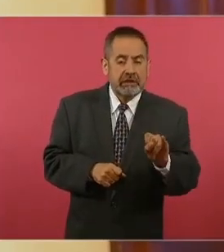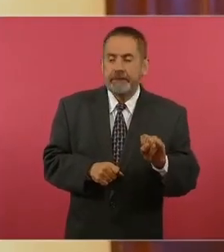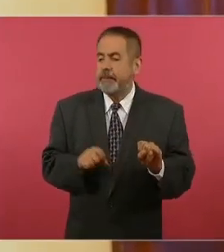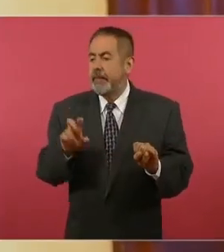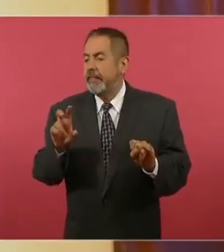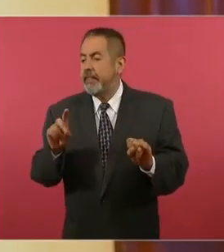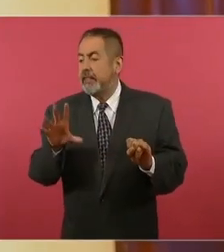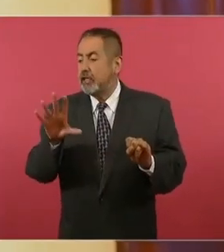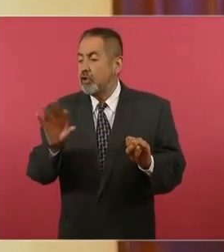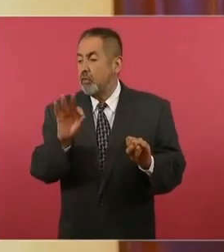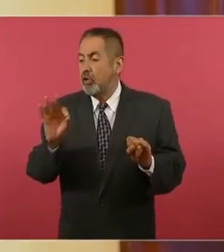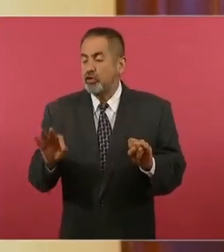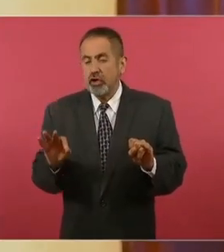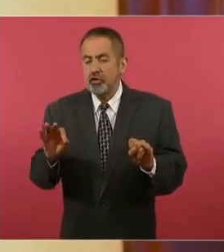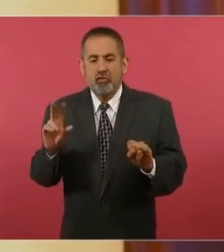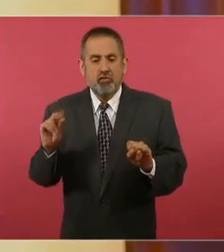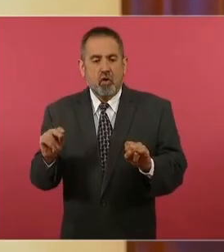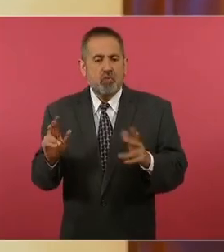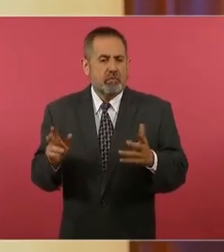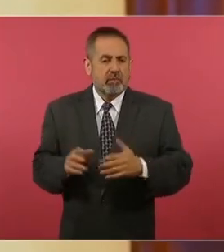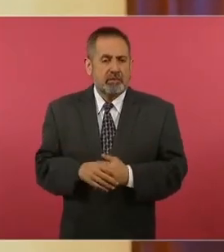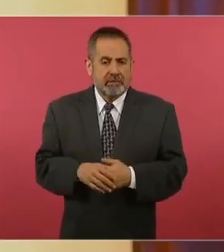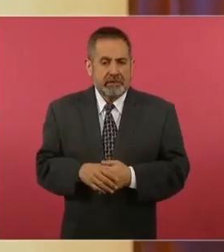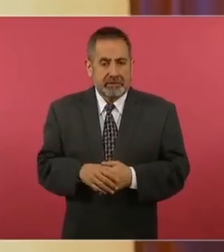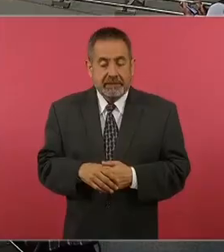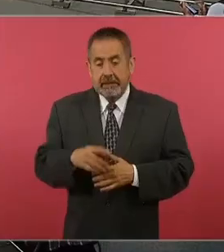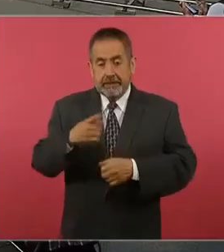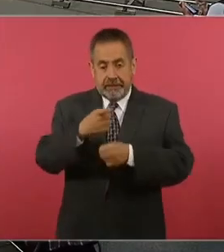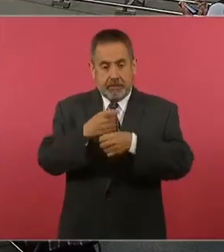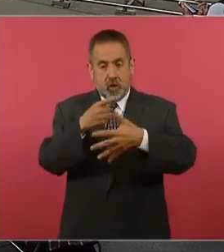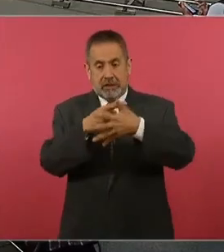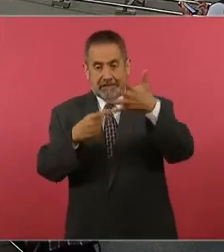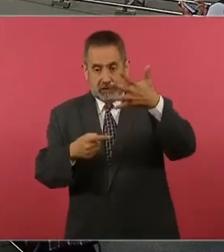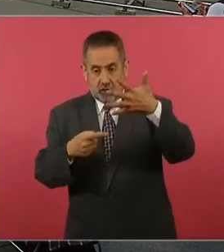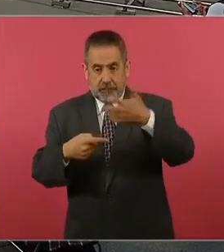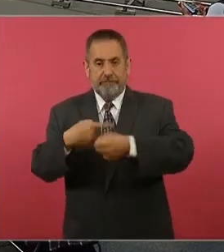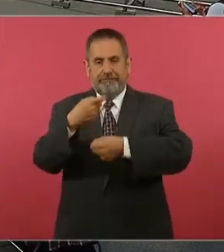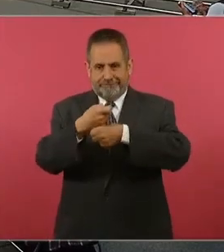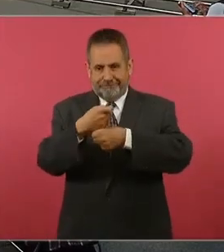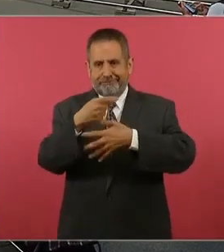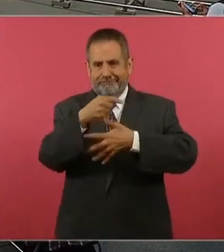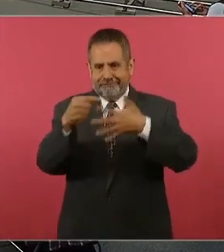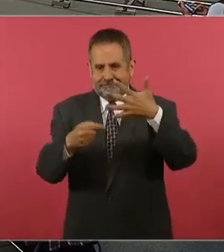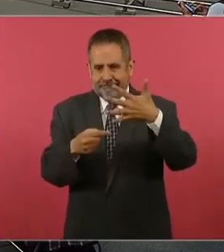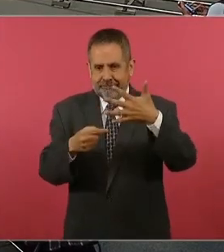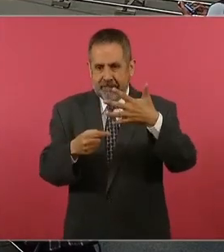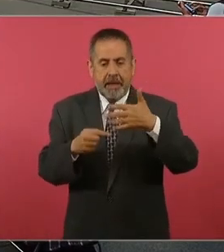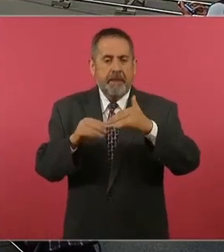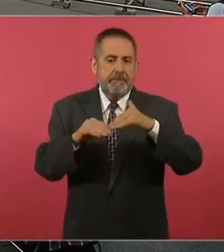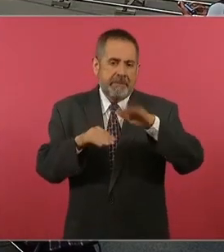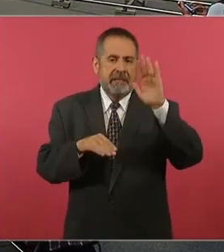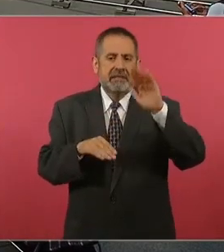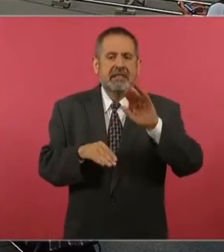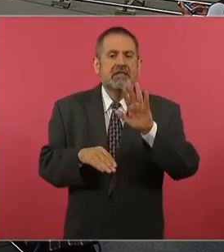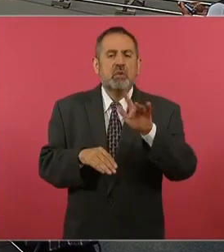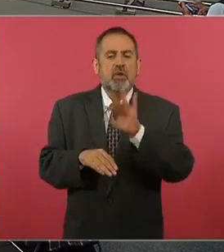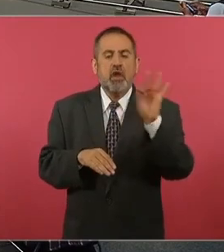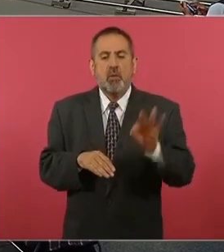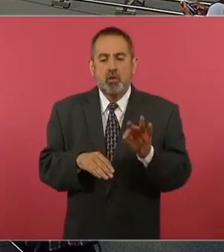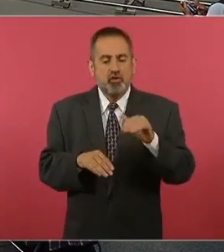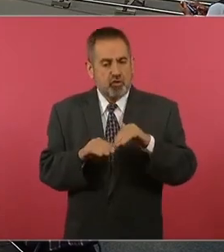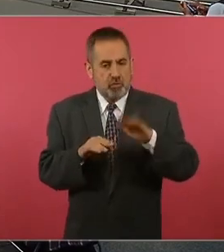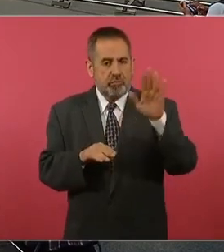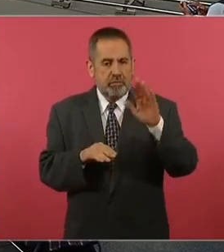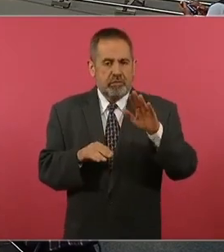un 35% de desaprobación. Estos son los primeros 5 mandatarios que tienen, digamos, más arriba del 50% de aprobación de